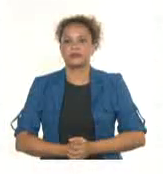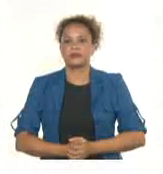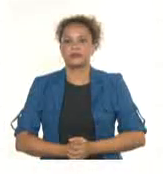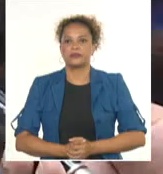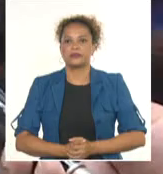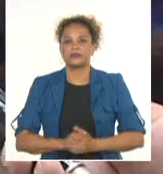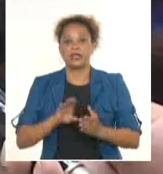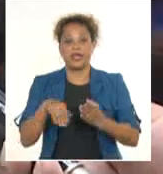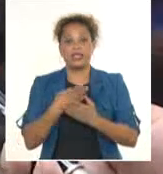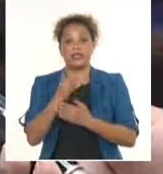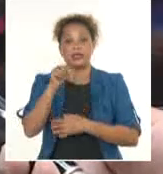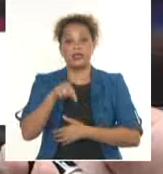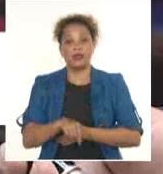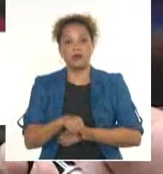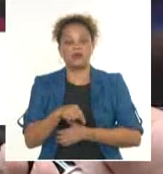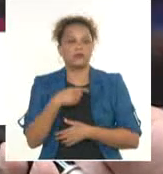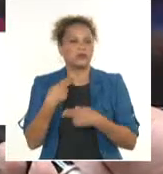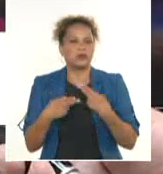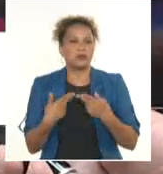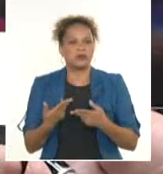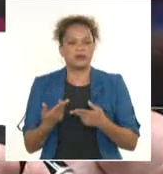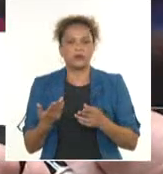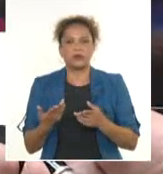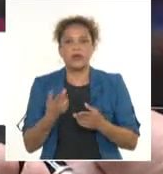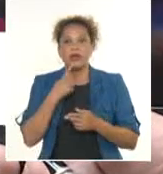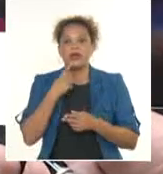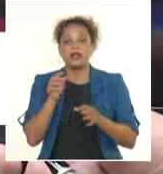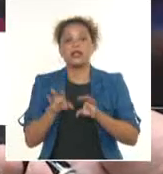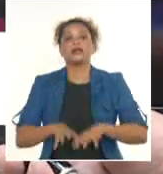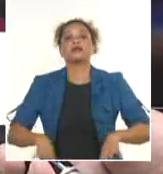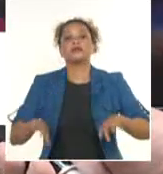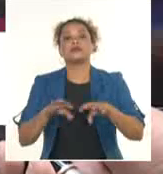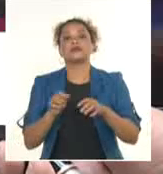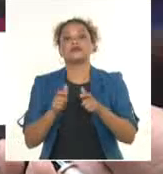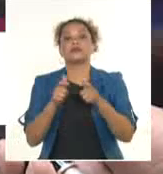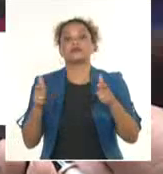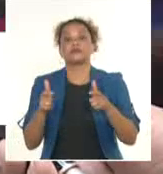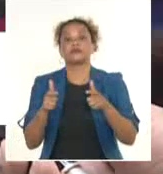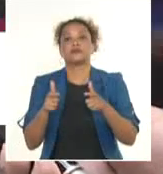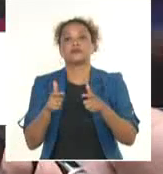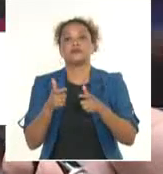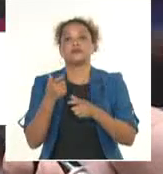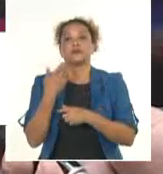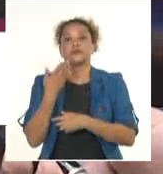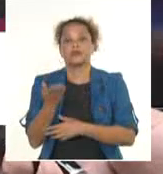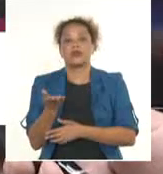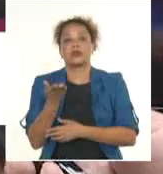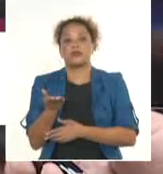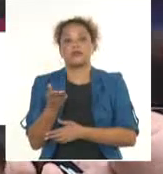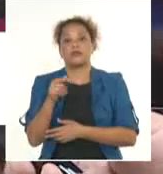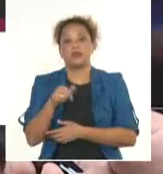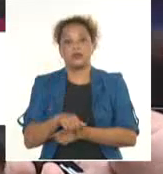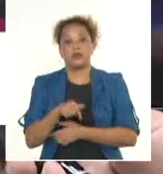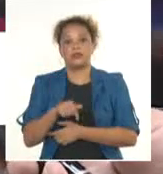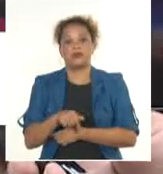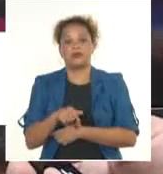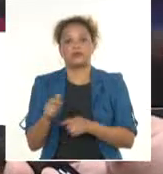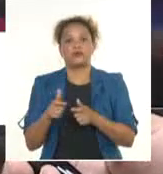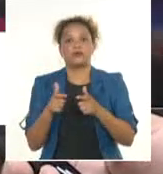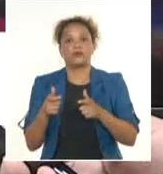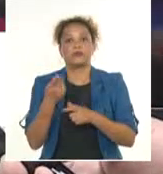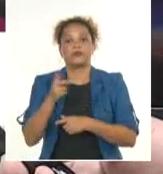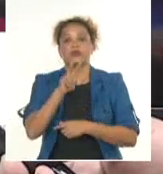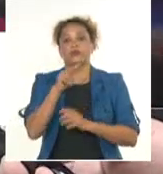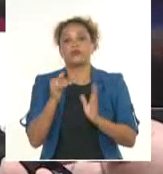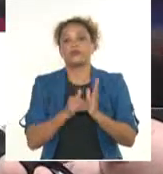Para el día de hoy tenemos una condición en la que la máxima disponibilidad que vamos a tener, o la disponibilidad en la máxima demanda, van a ser